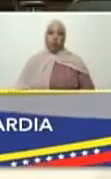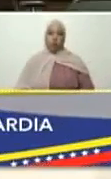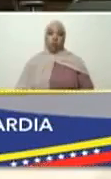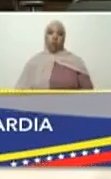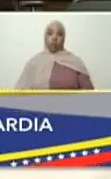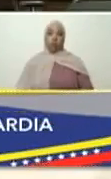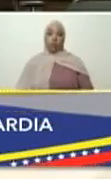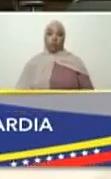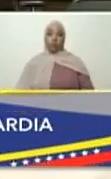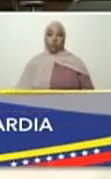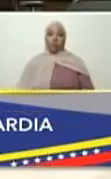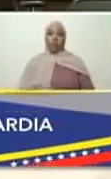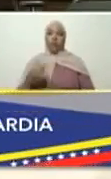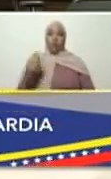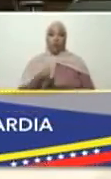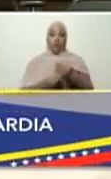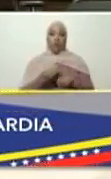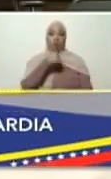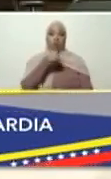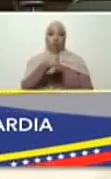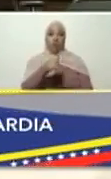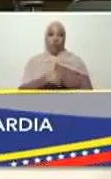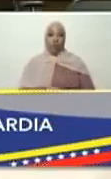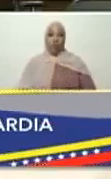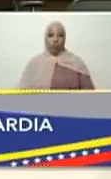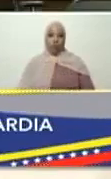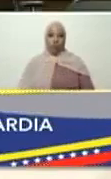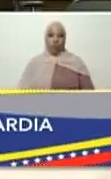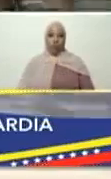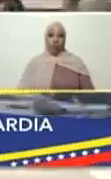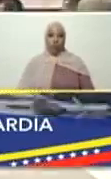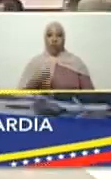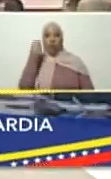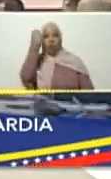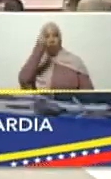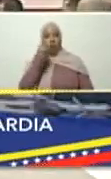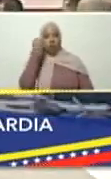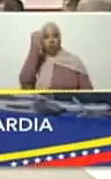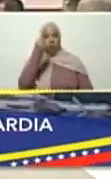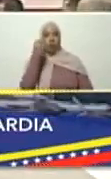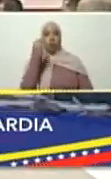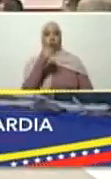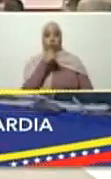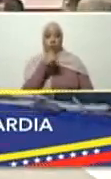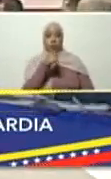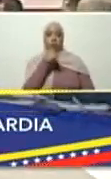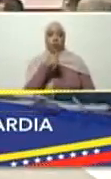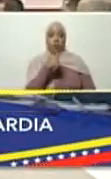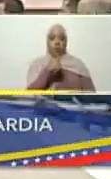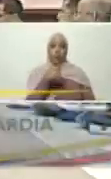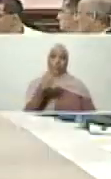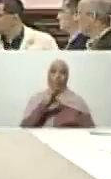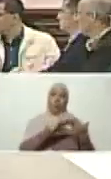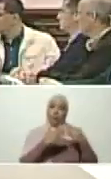Son cosas, análisis que hay que hacer. Y ustedes tienen que hacer ese análisis en las